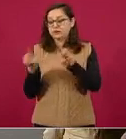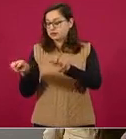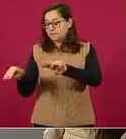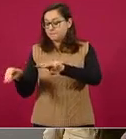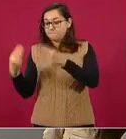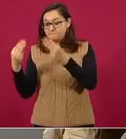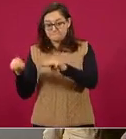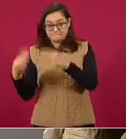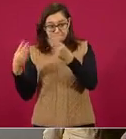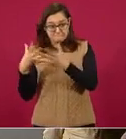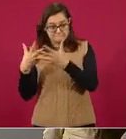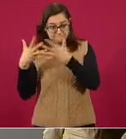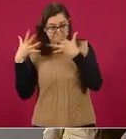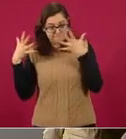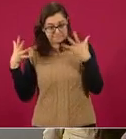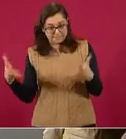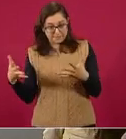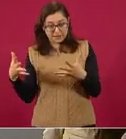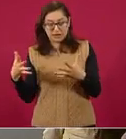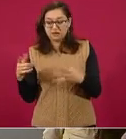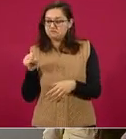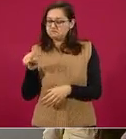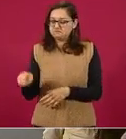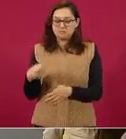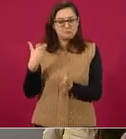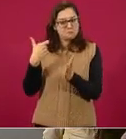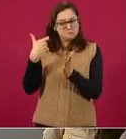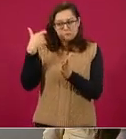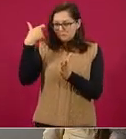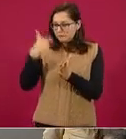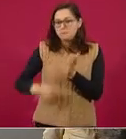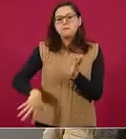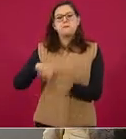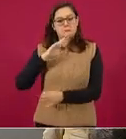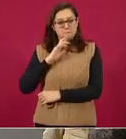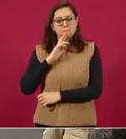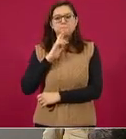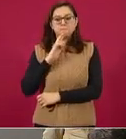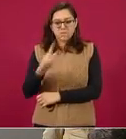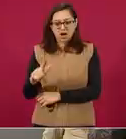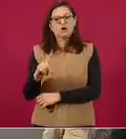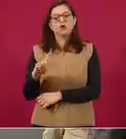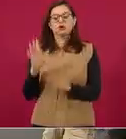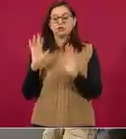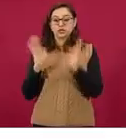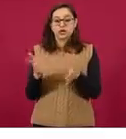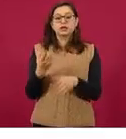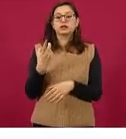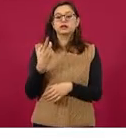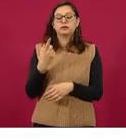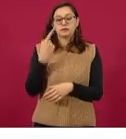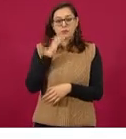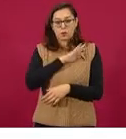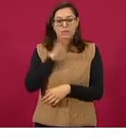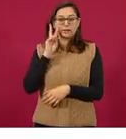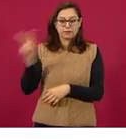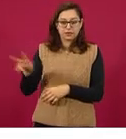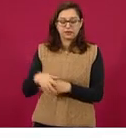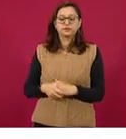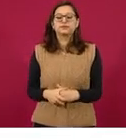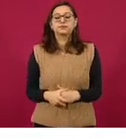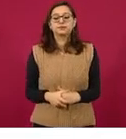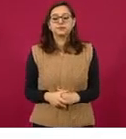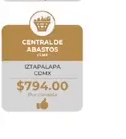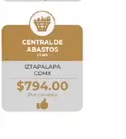mejor opción desde que realizamos estos estudios por primera vez en diciembre del año pasado. En Iztapalapa, Ciudad de México,